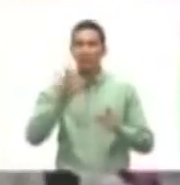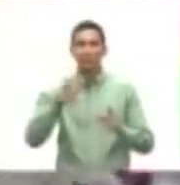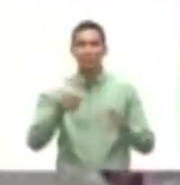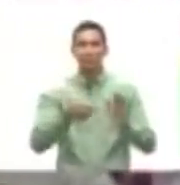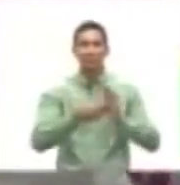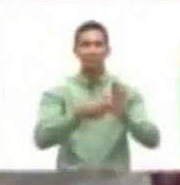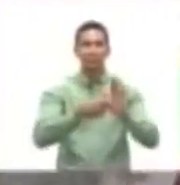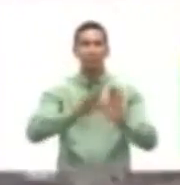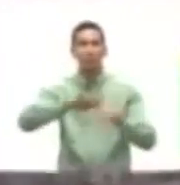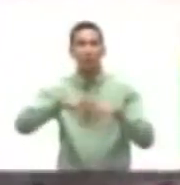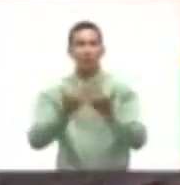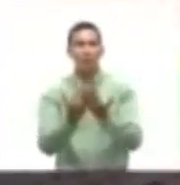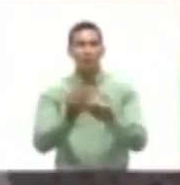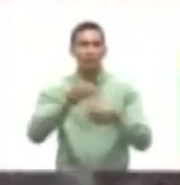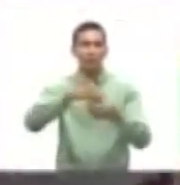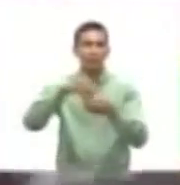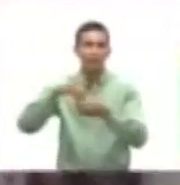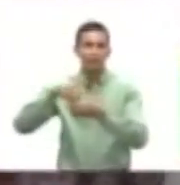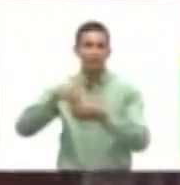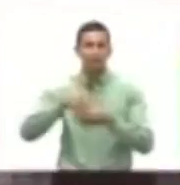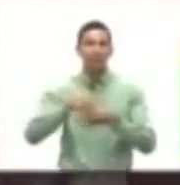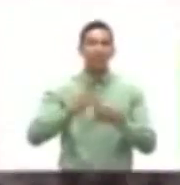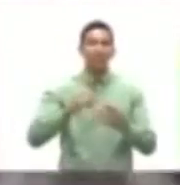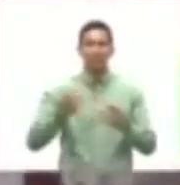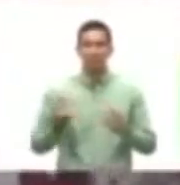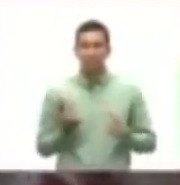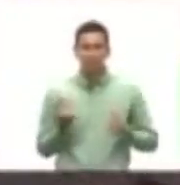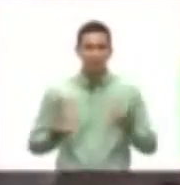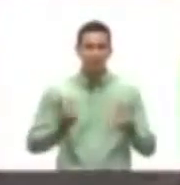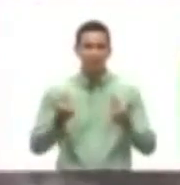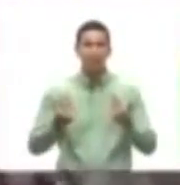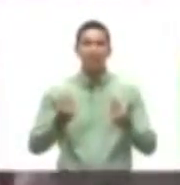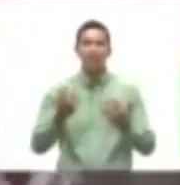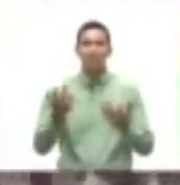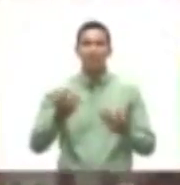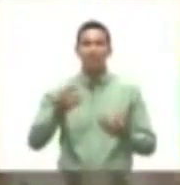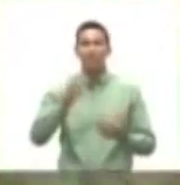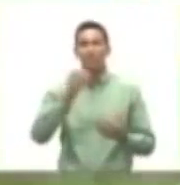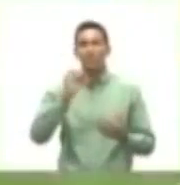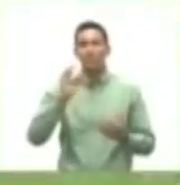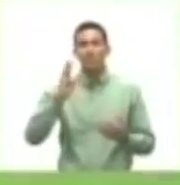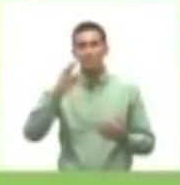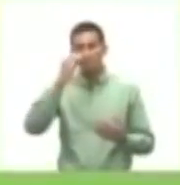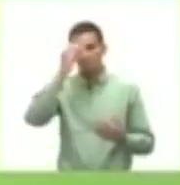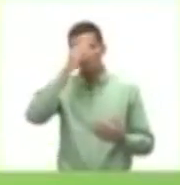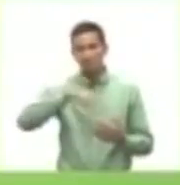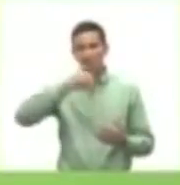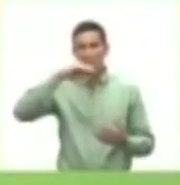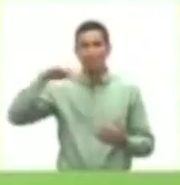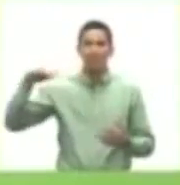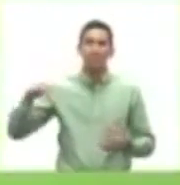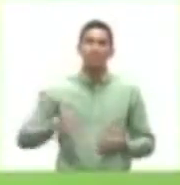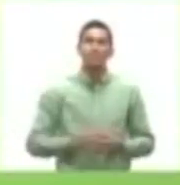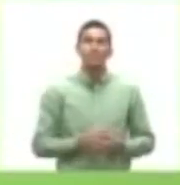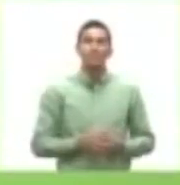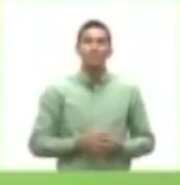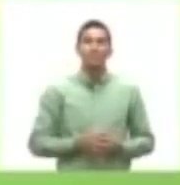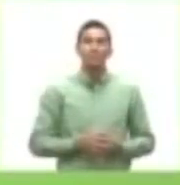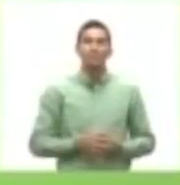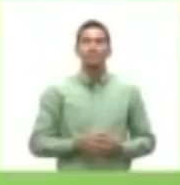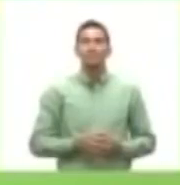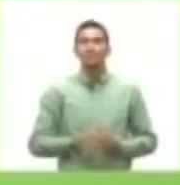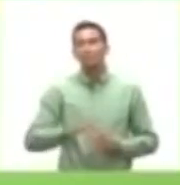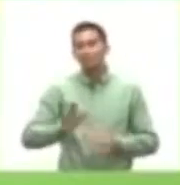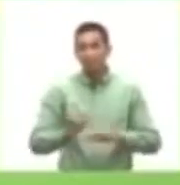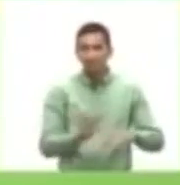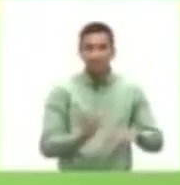el concurso juvenil de parejas bailadoras en el Banco Magdalena. Por otra parte, llevando un mensaje de paz por